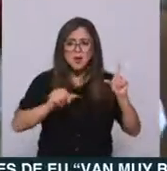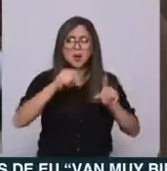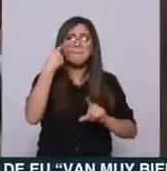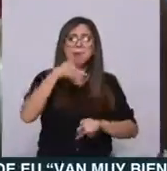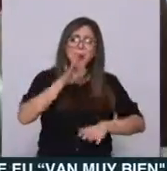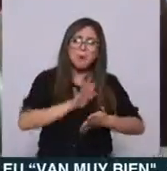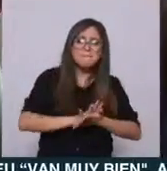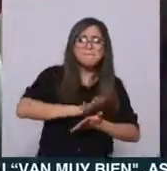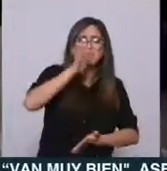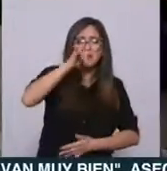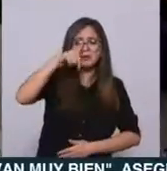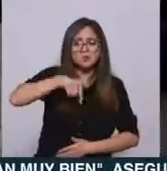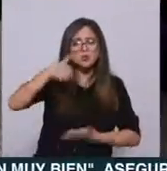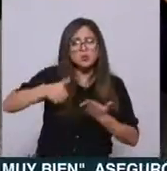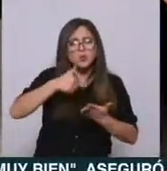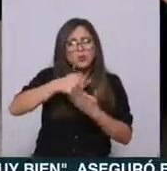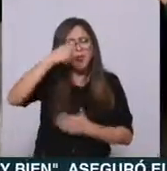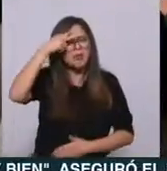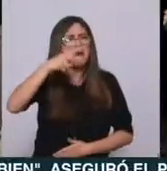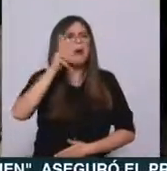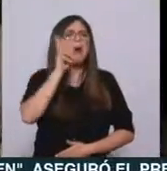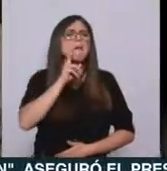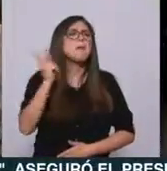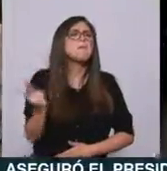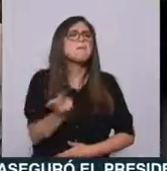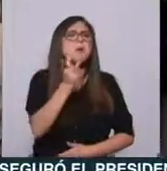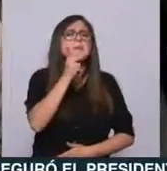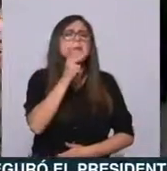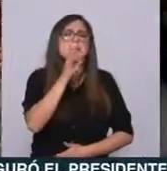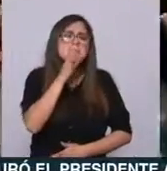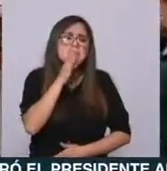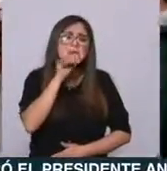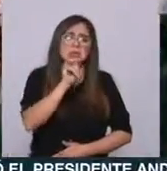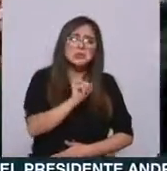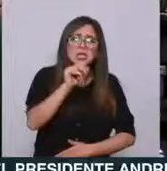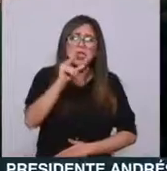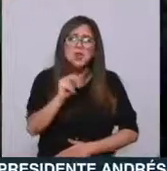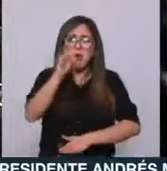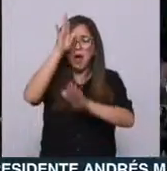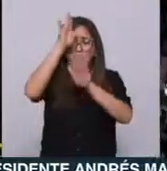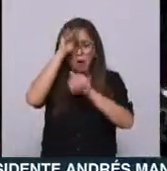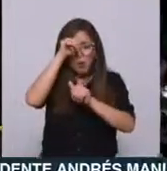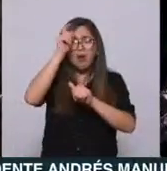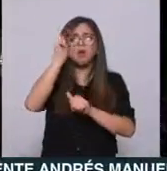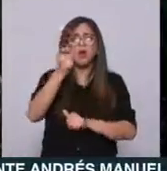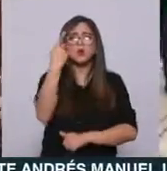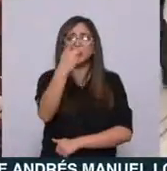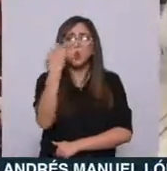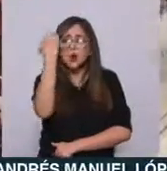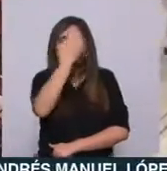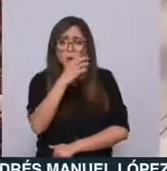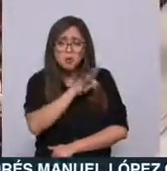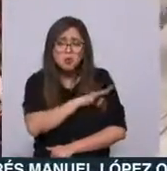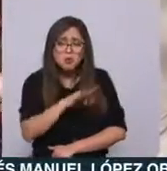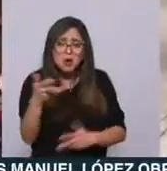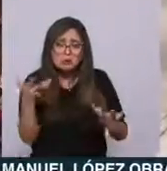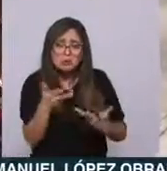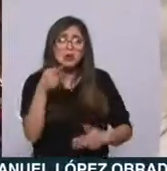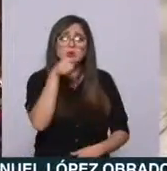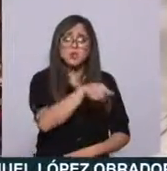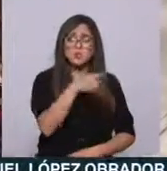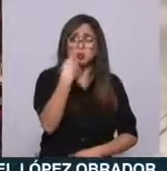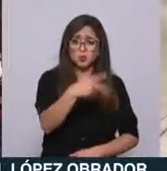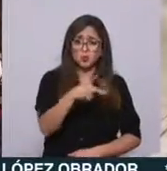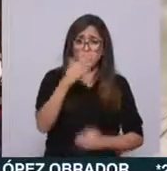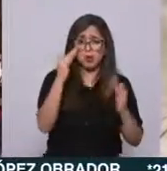México, para preguntarle a los papás si está de acuerdo que en su escuela sea el proceso. Si alguien en su casa quiere disfrazar a su